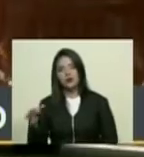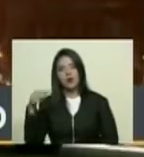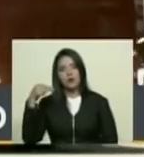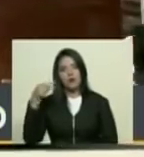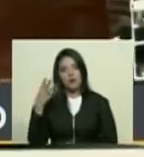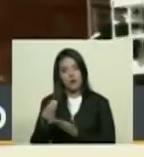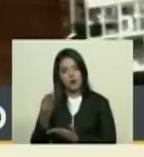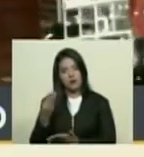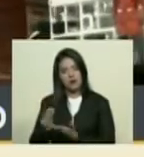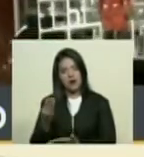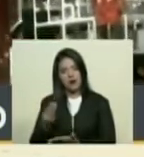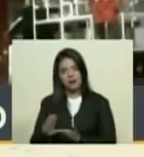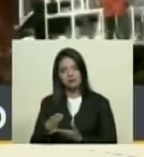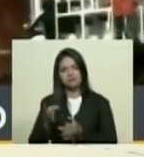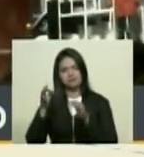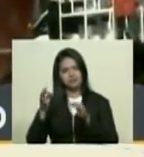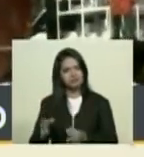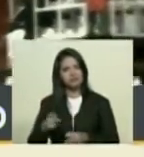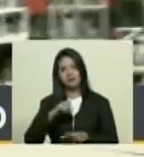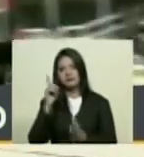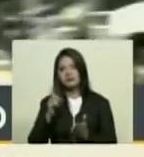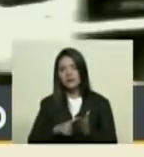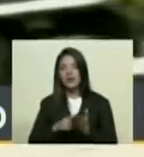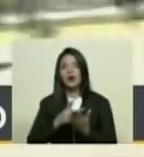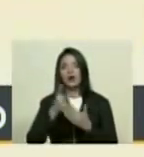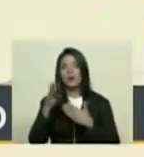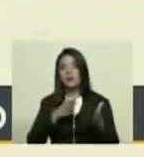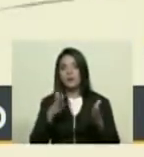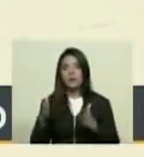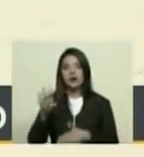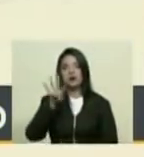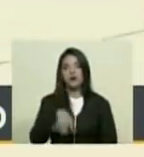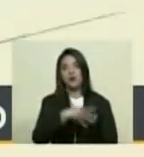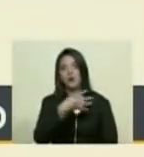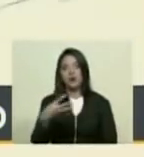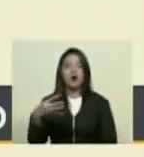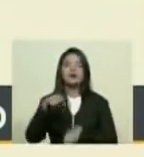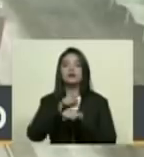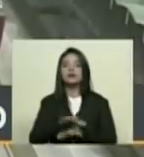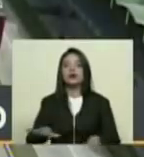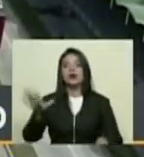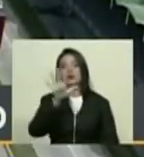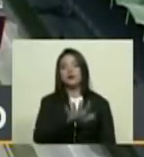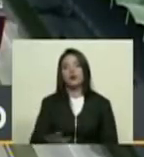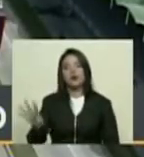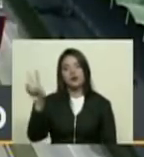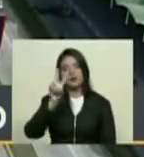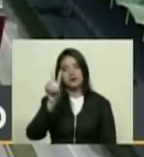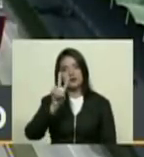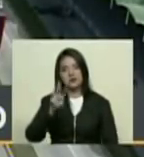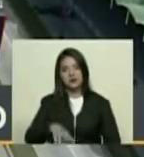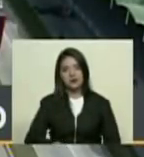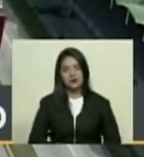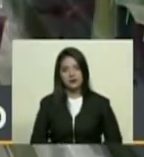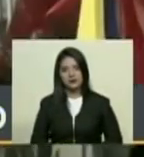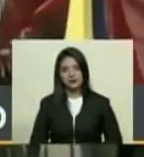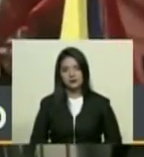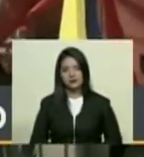estado Monagas y cumplir toda una jornada, un cronograma de despliegue a nivel nacional.